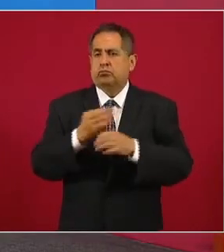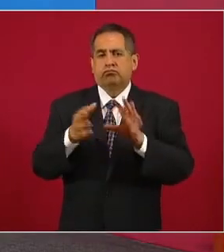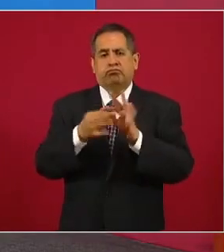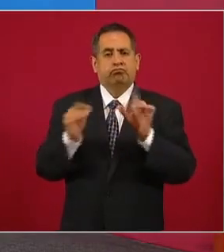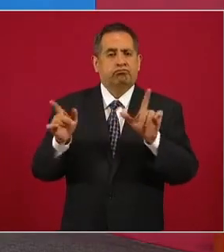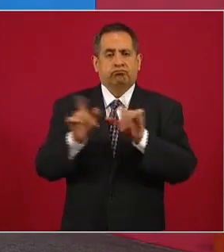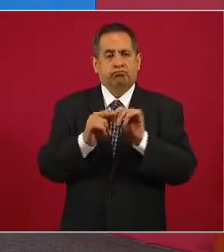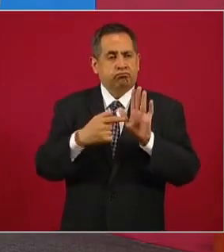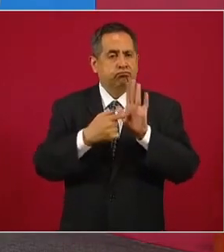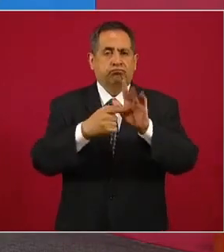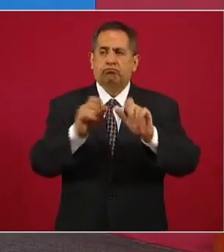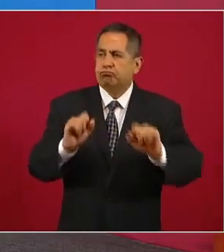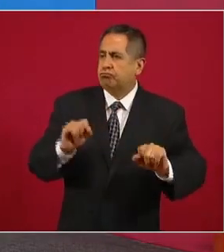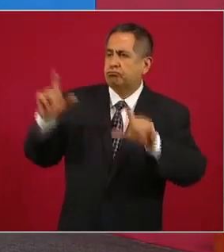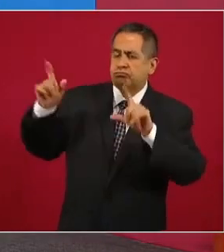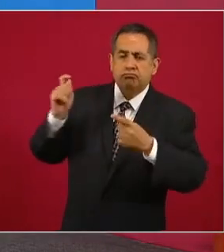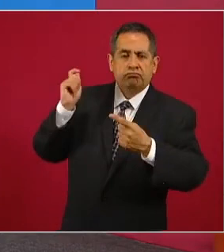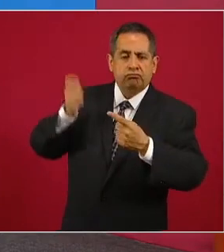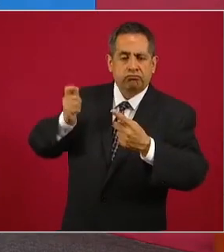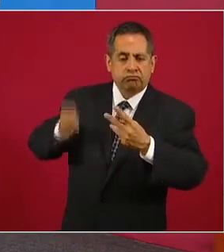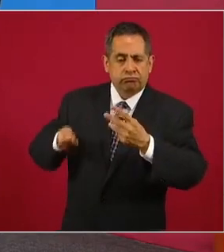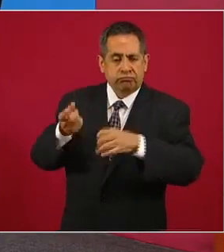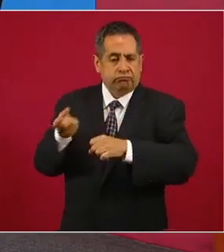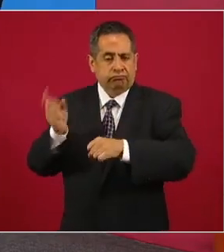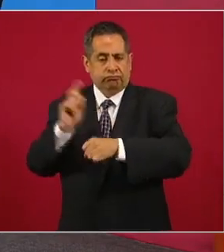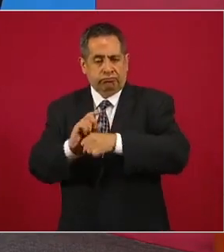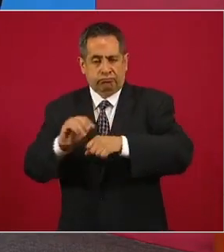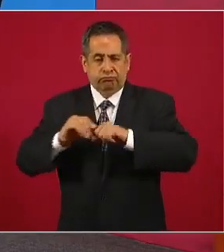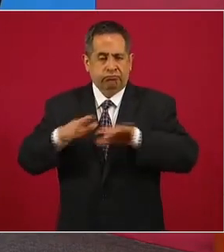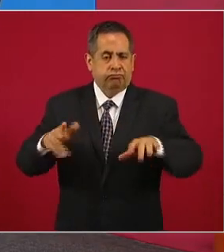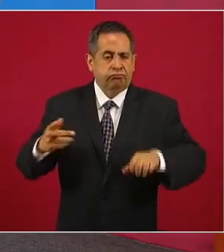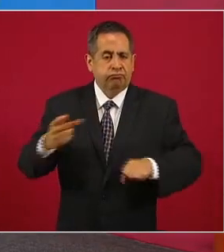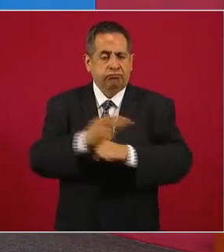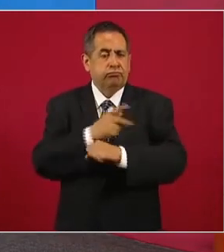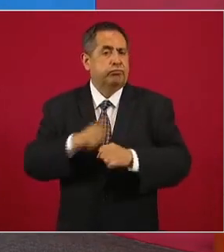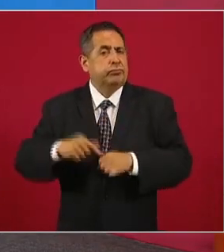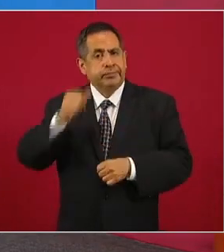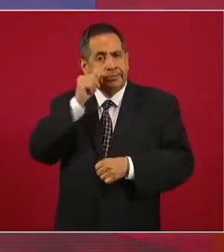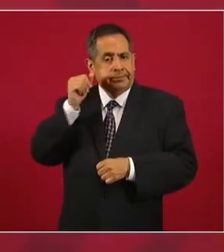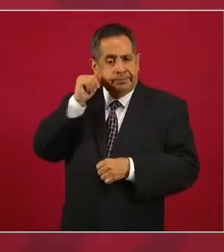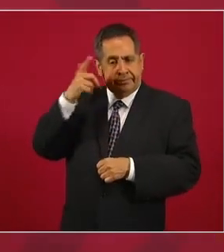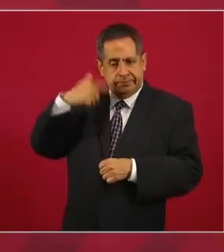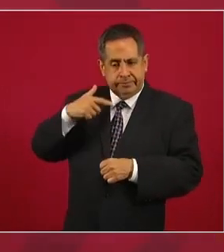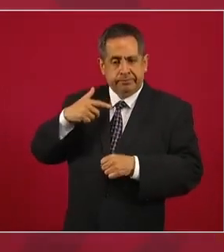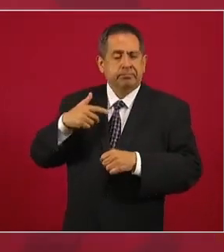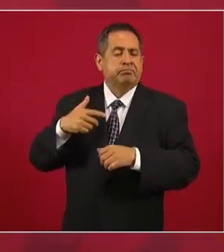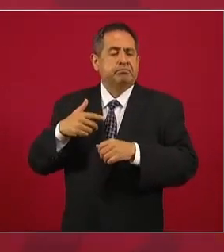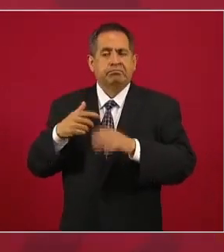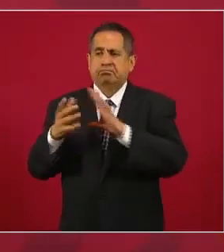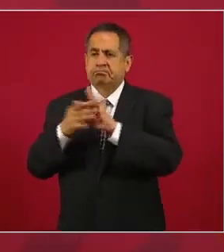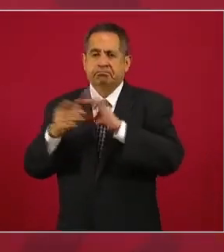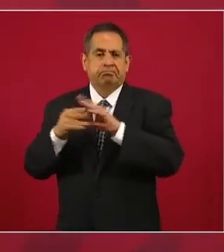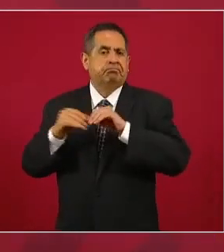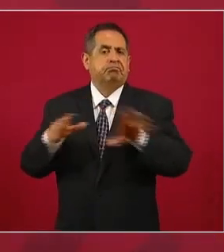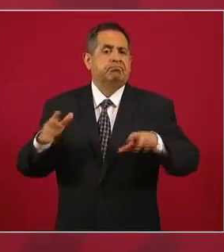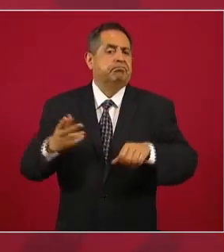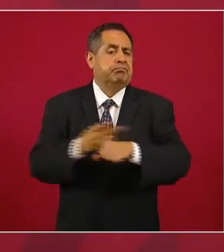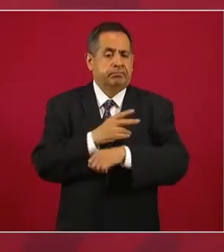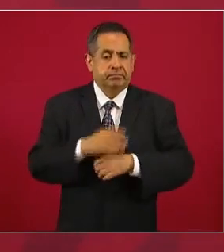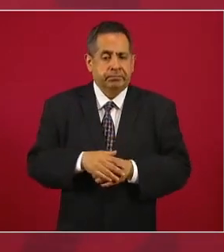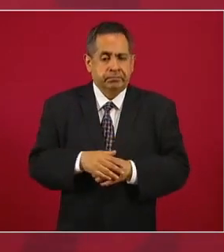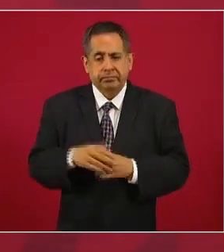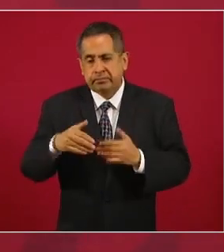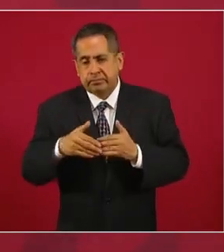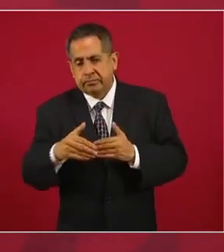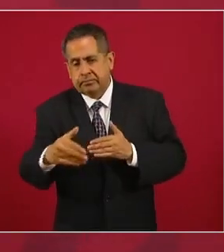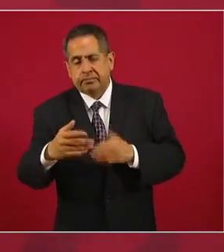el informe técnico diario, que con el corte más reciente de ayer por la tarde, y destacar el curso